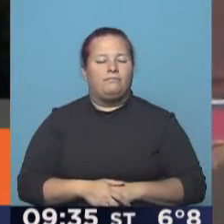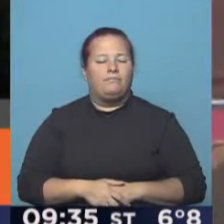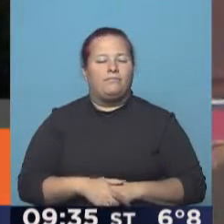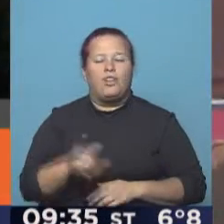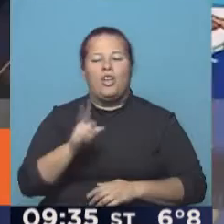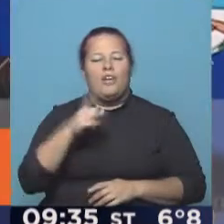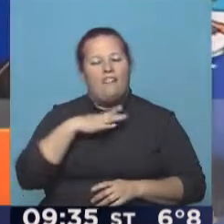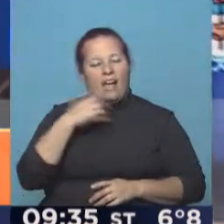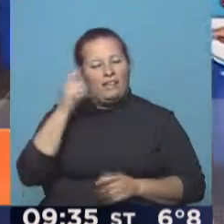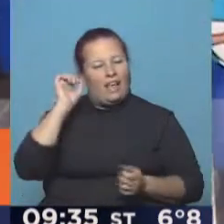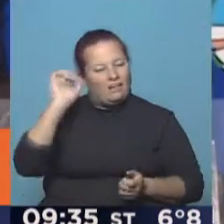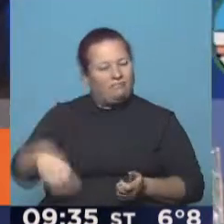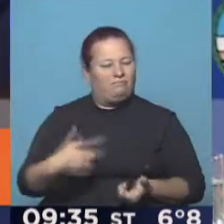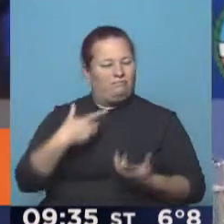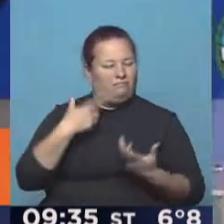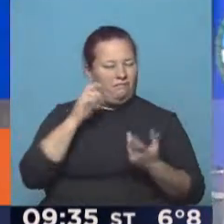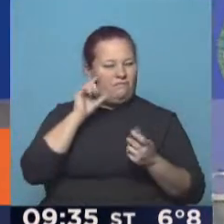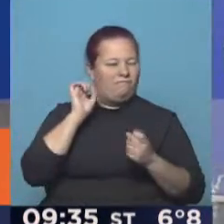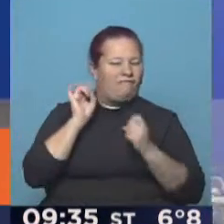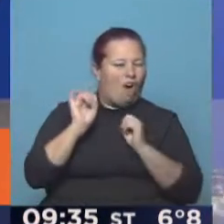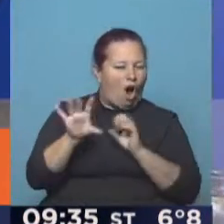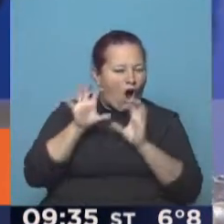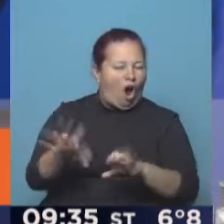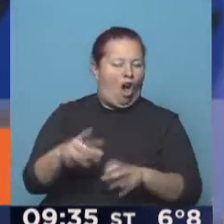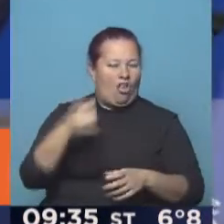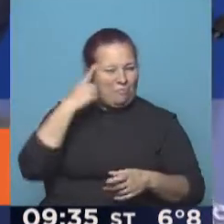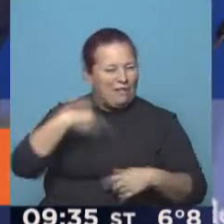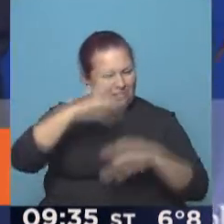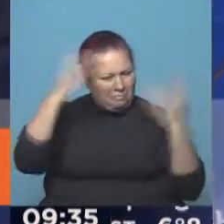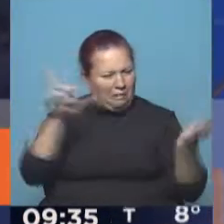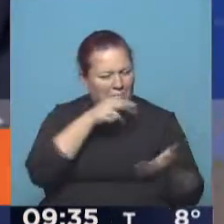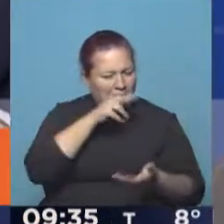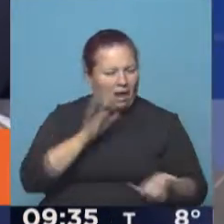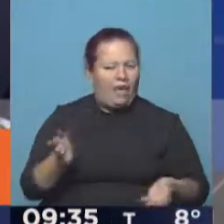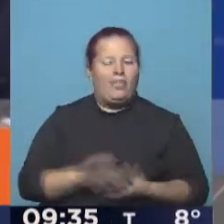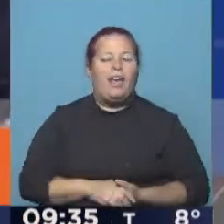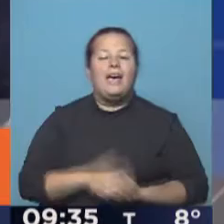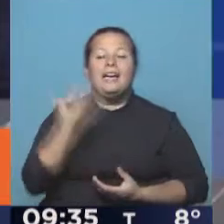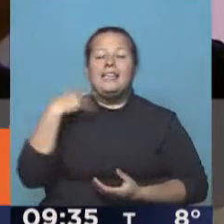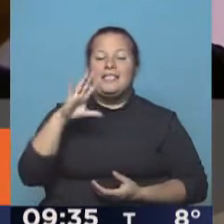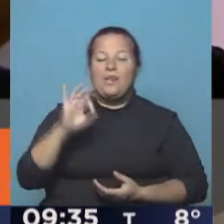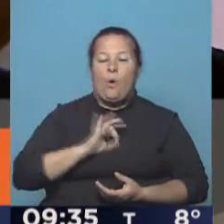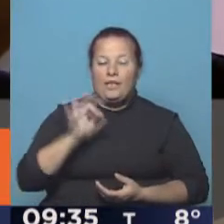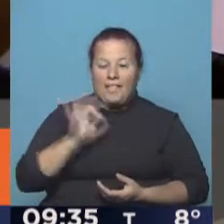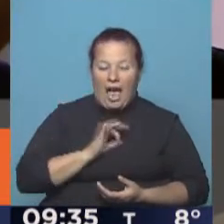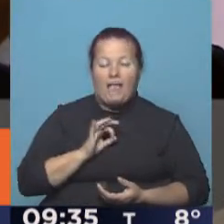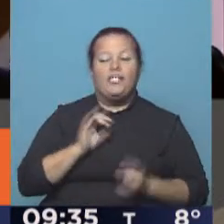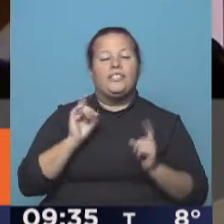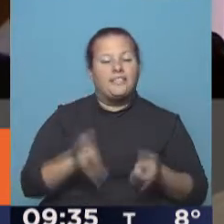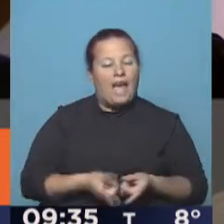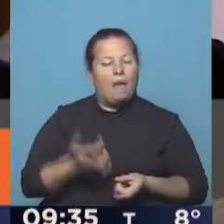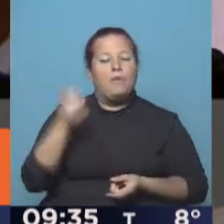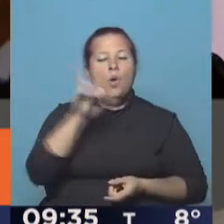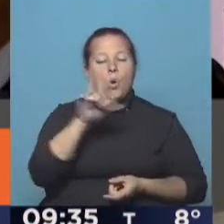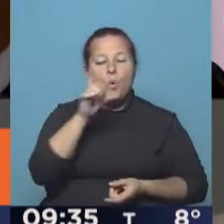el debido desprecio y la esperada reacción. Hace 50 años, también el